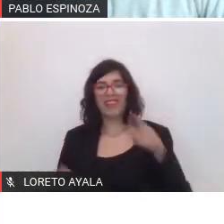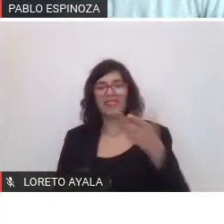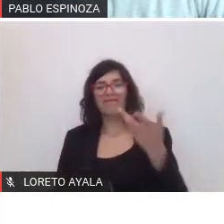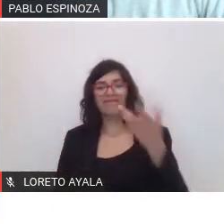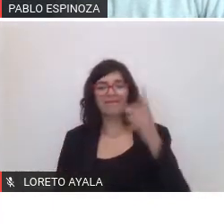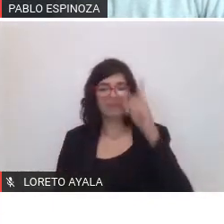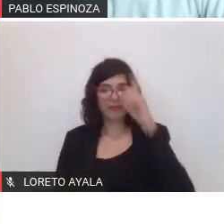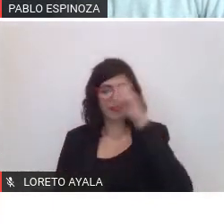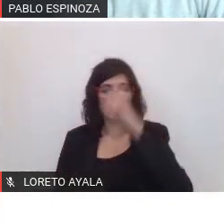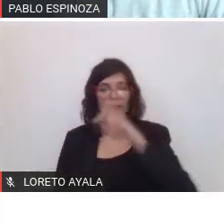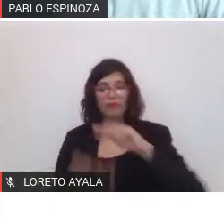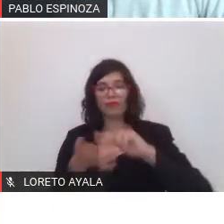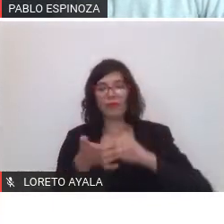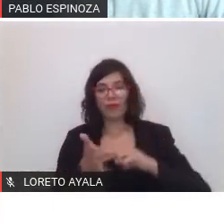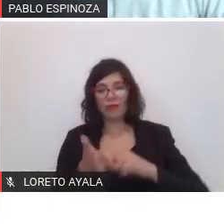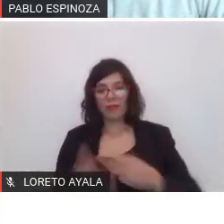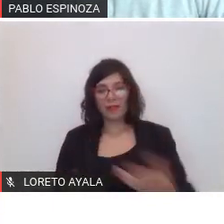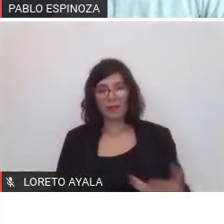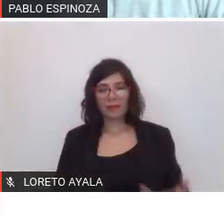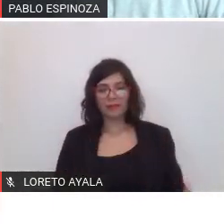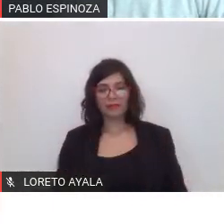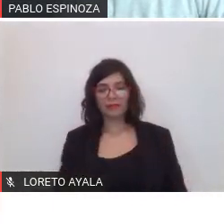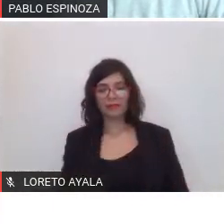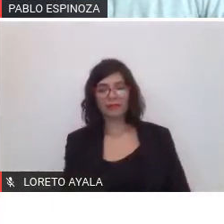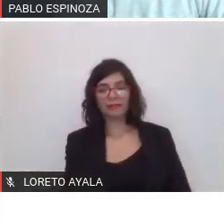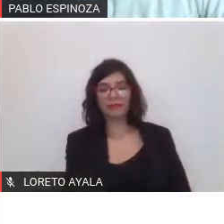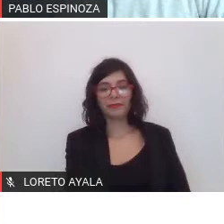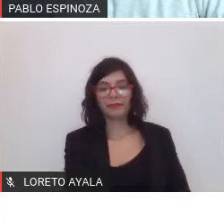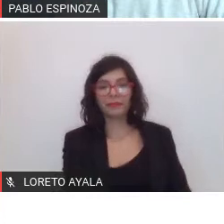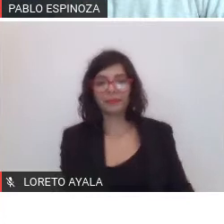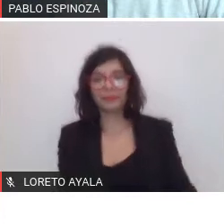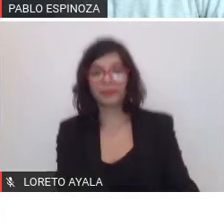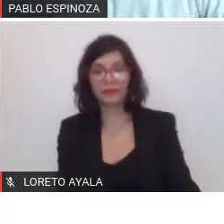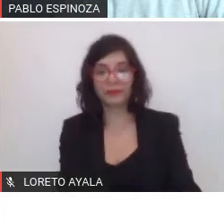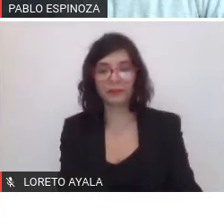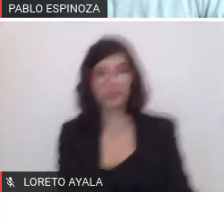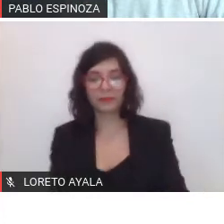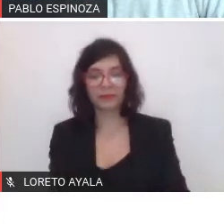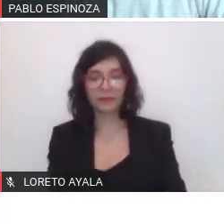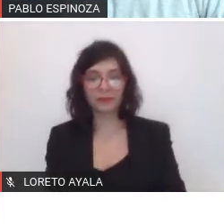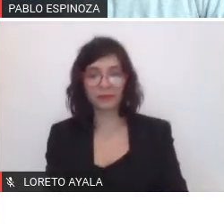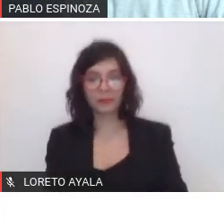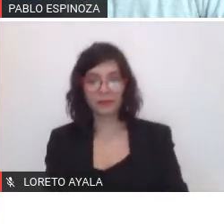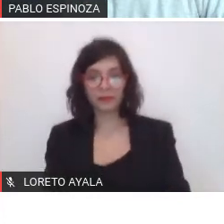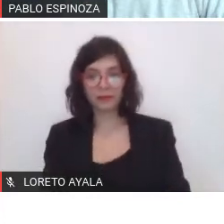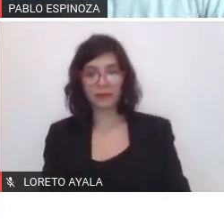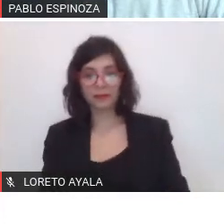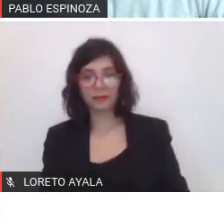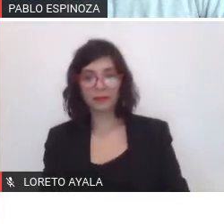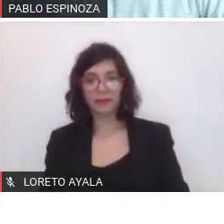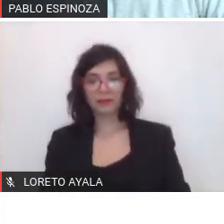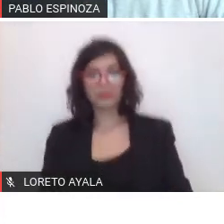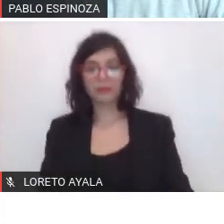de problemática, otro tipo también de cosas positivas. A tu pregunta, sí,